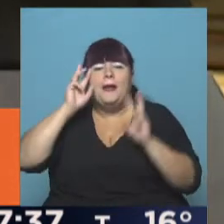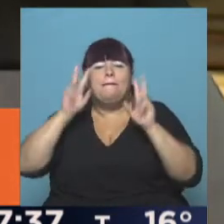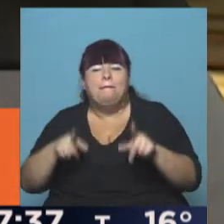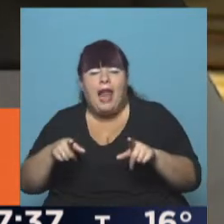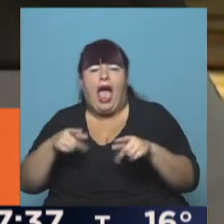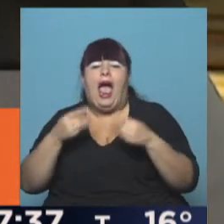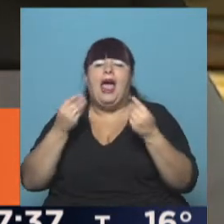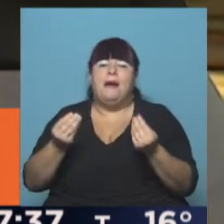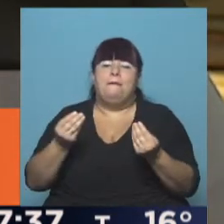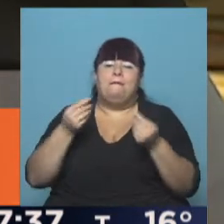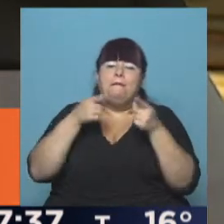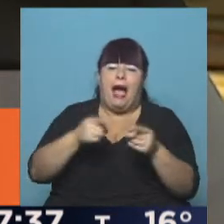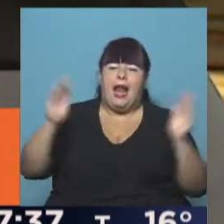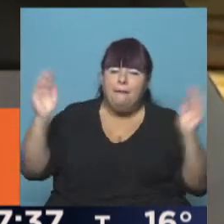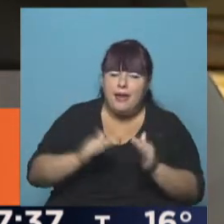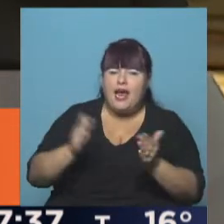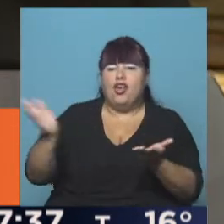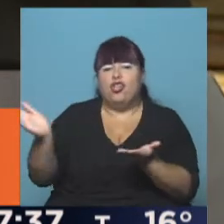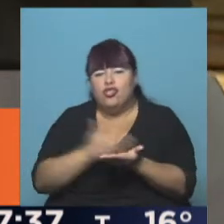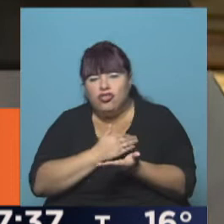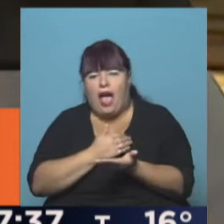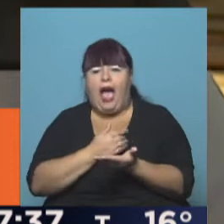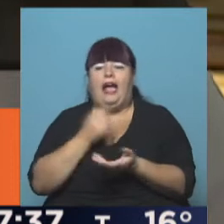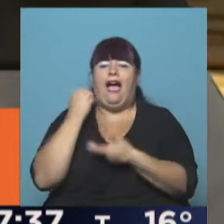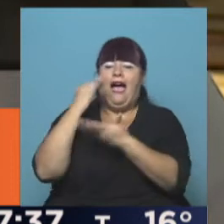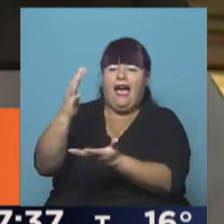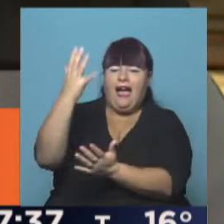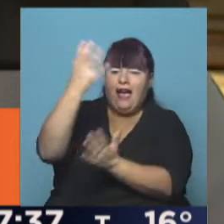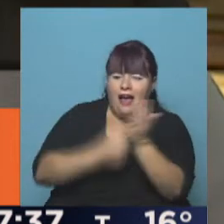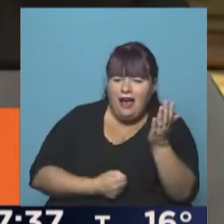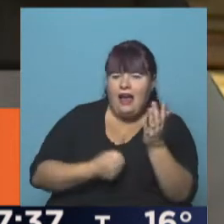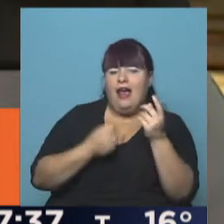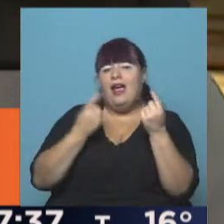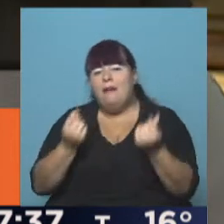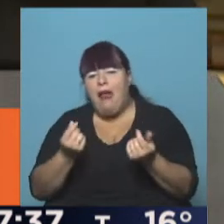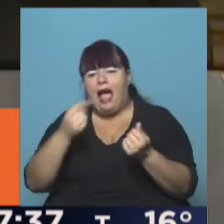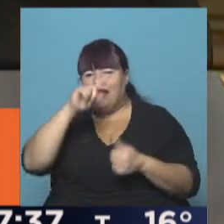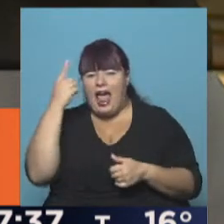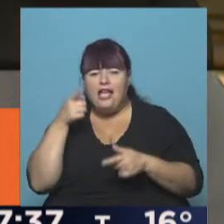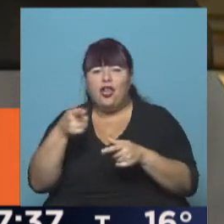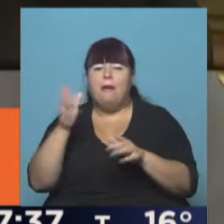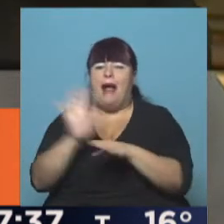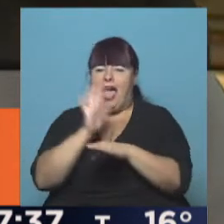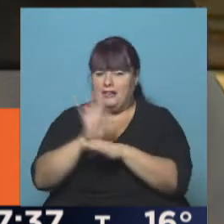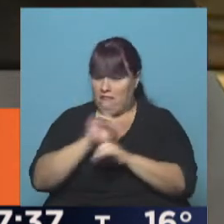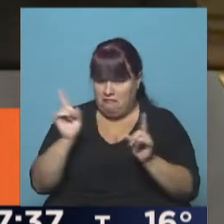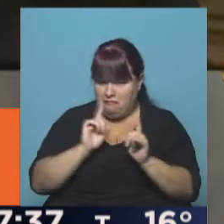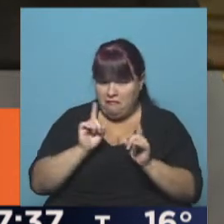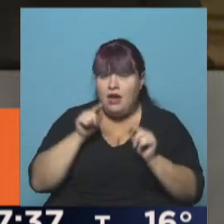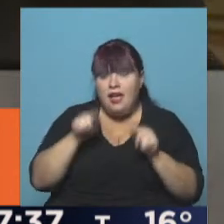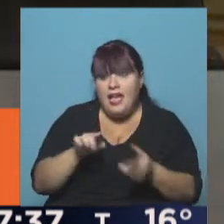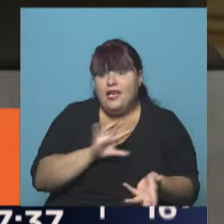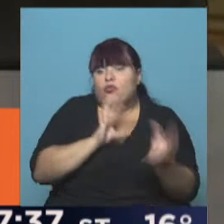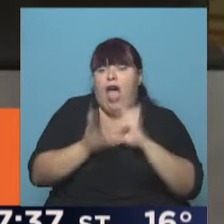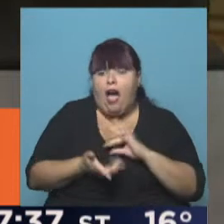iniciativa destinada a reducir, eliminar, poner en cuestión el Fondo Nacional de Fomento Cinematográfico, que